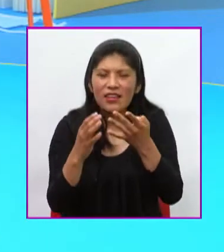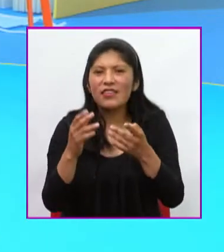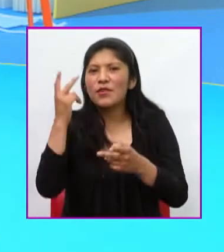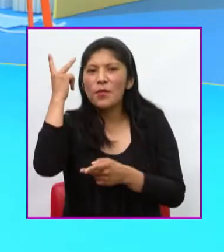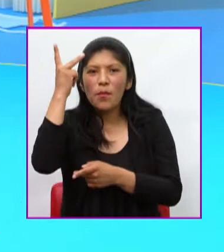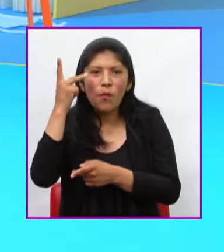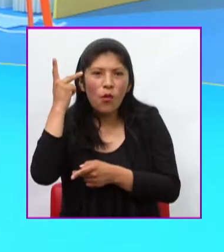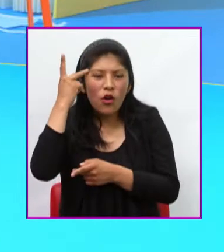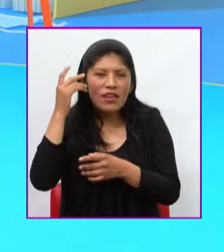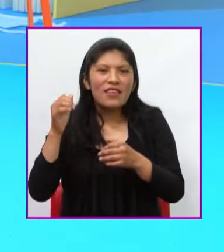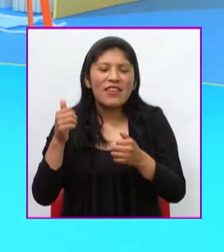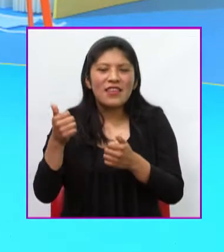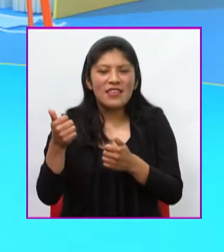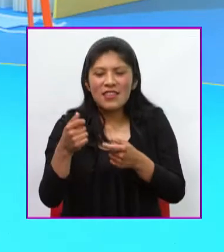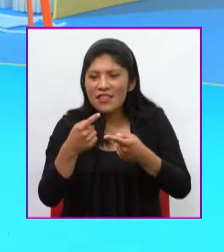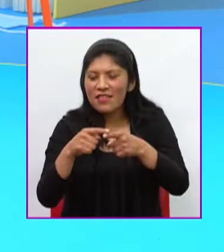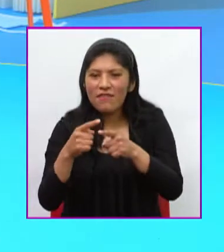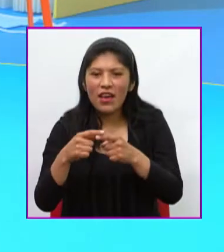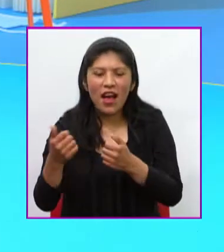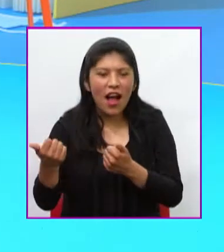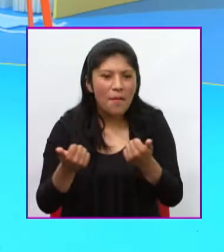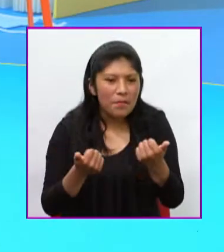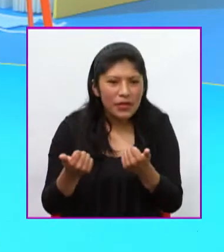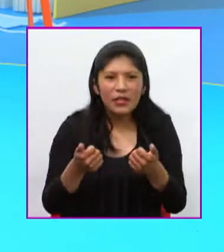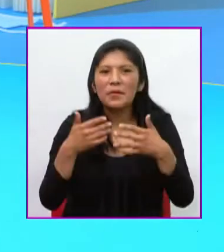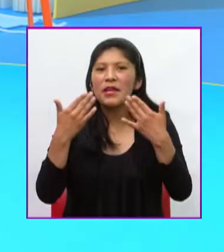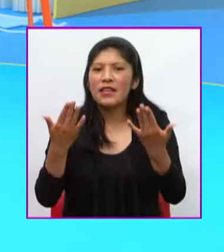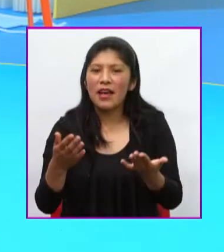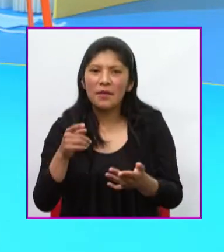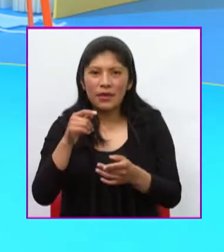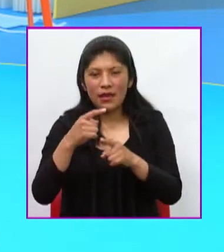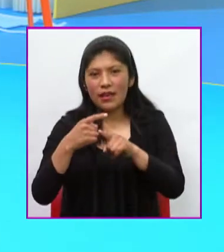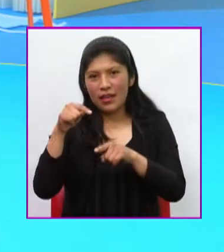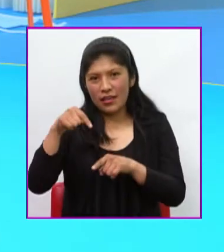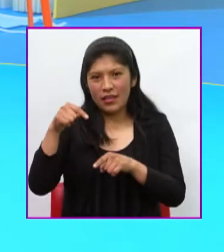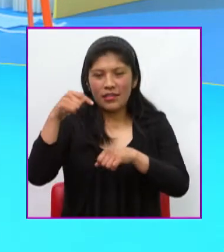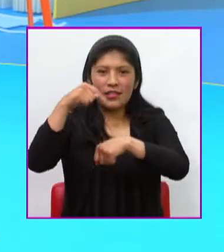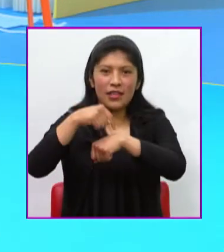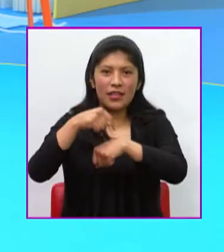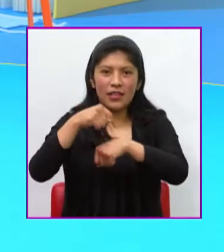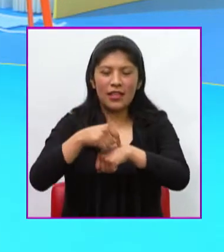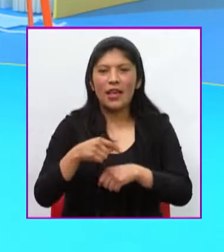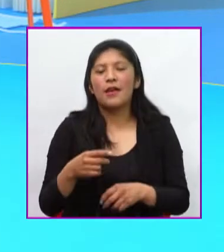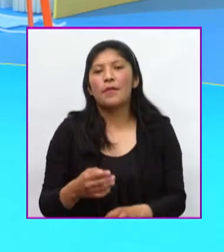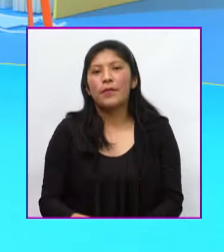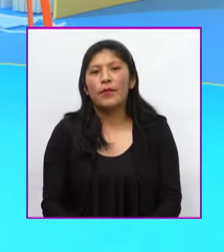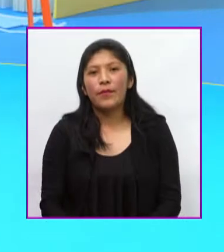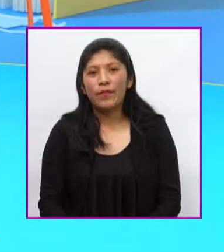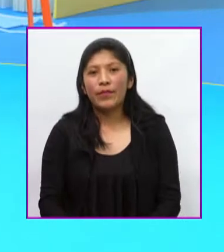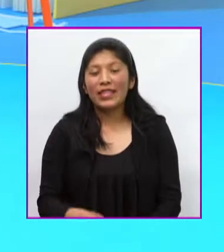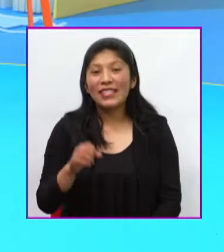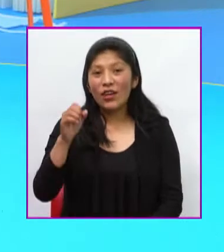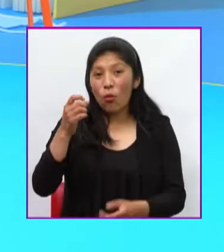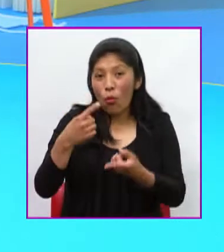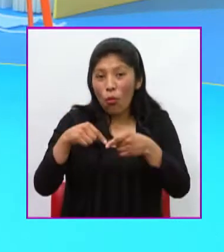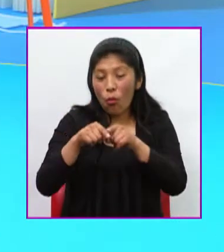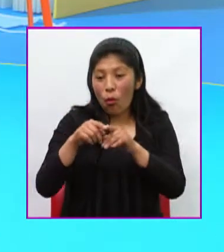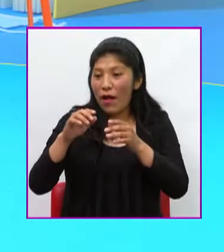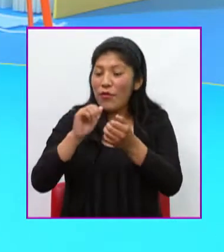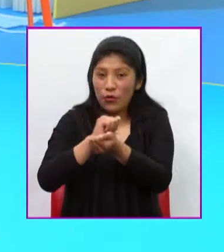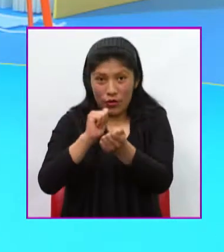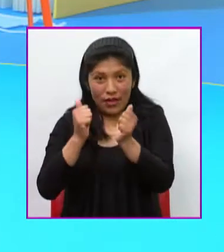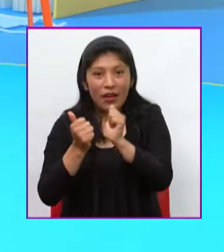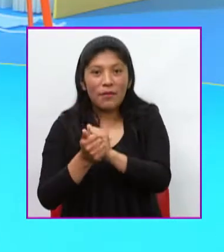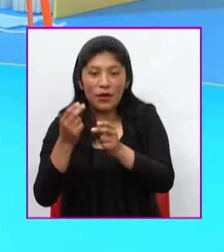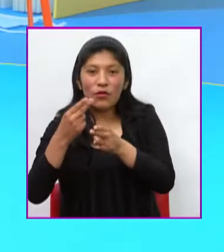y administrativas en la época colonial. Así como nos cambiaron el nombre,